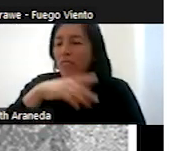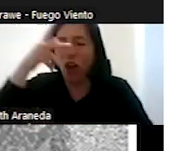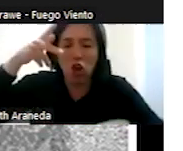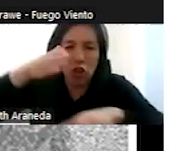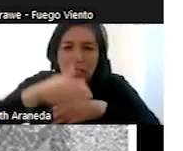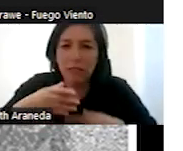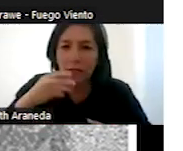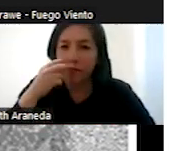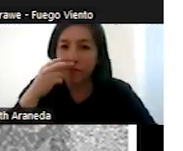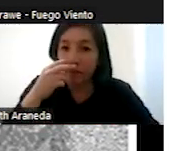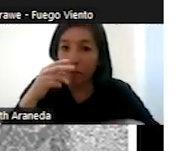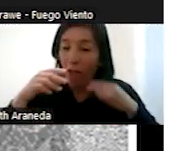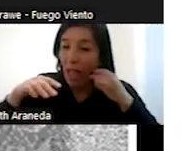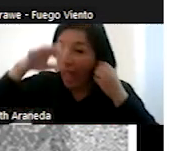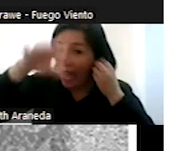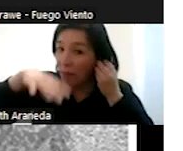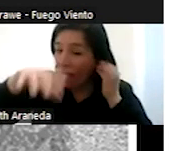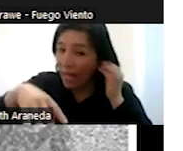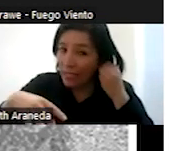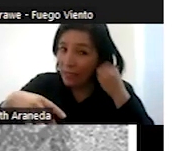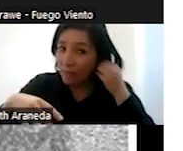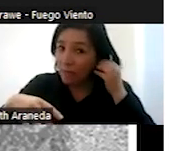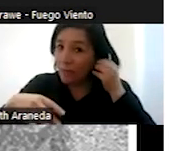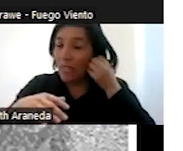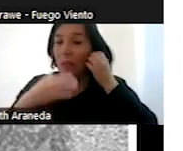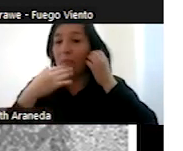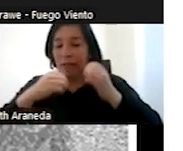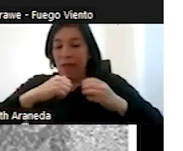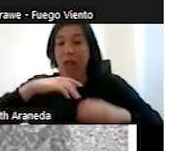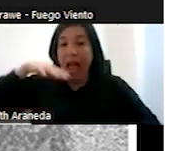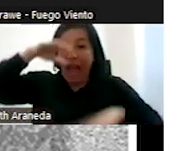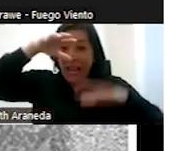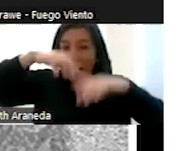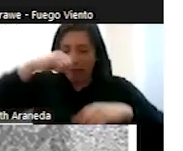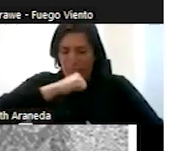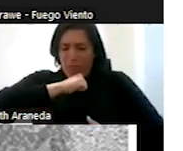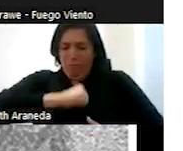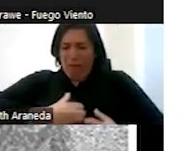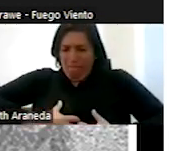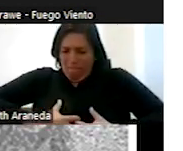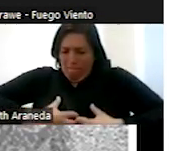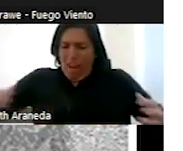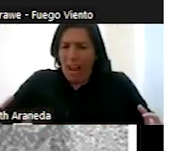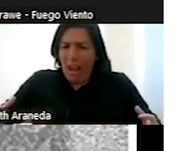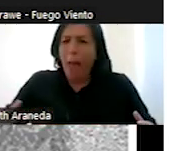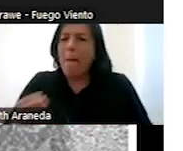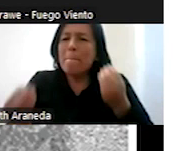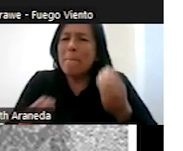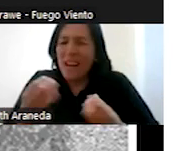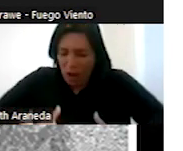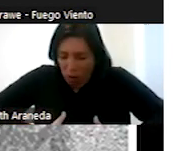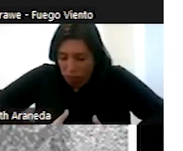abiertas de la guanaca, le abrieron el tórax, y eso significa que también hubo marcas ahí, para abrir el